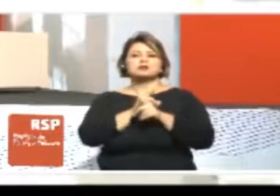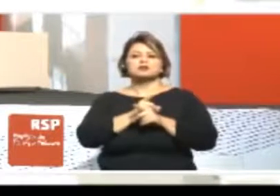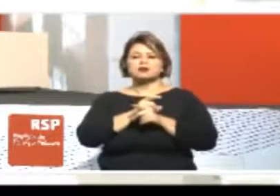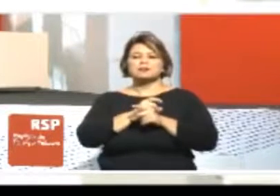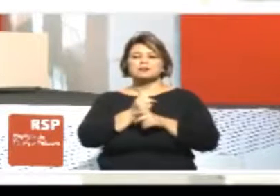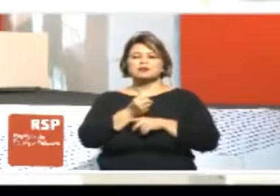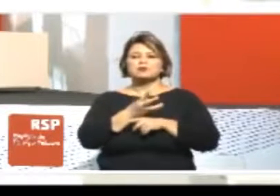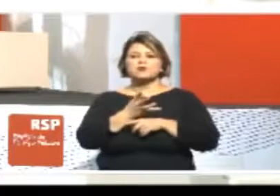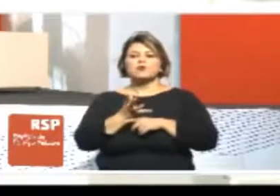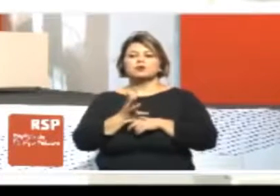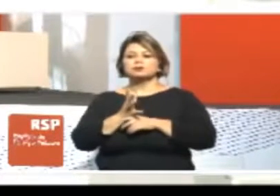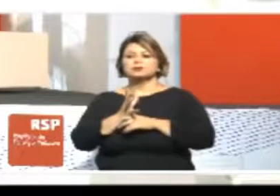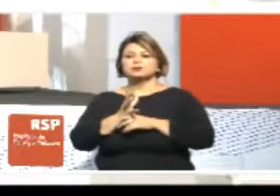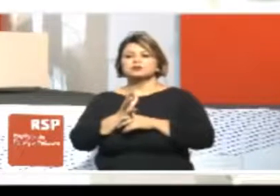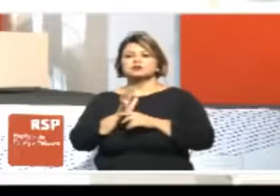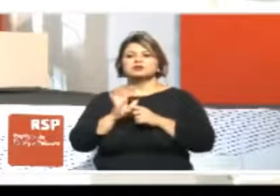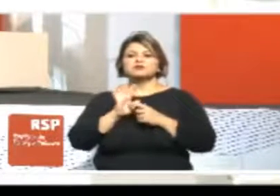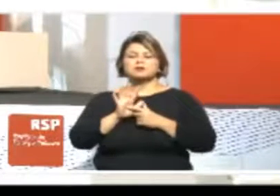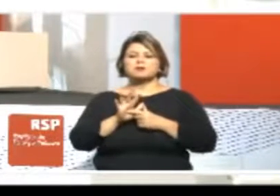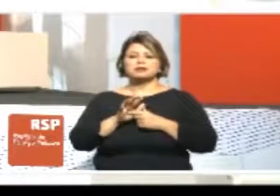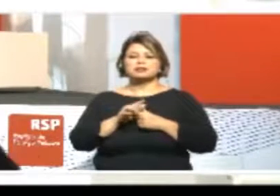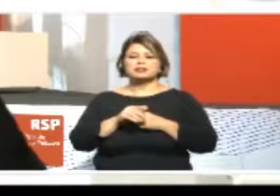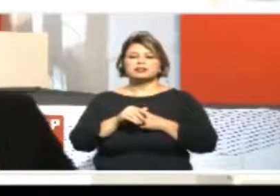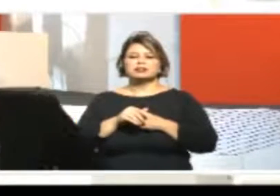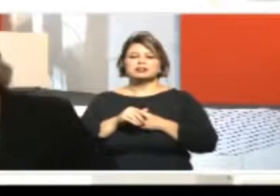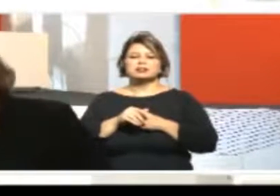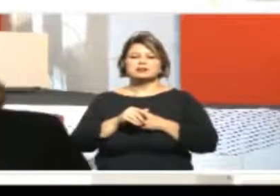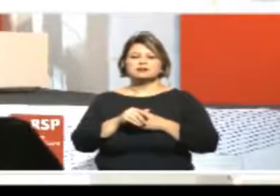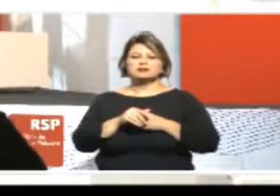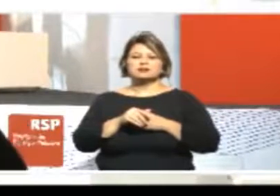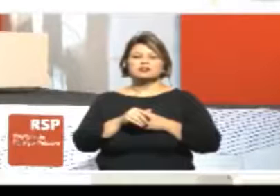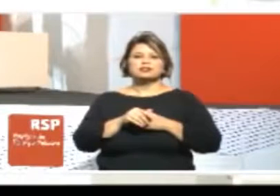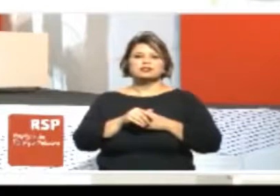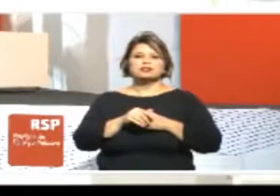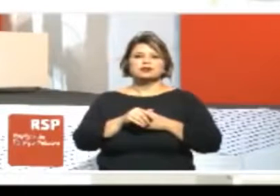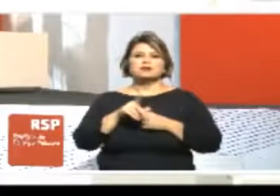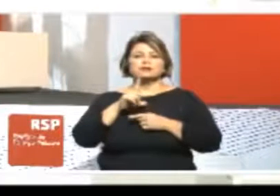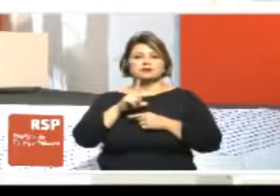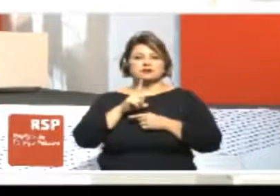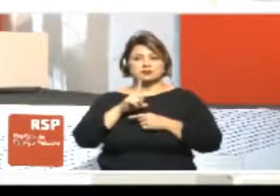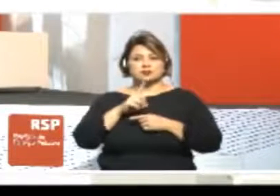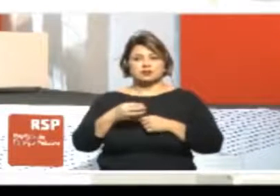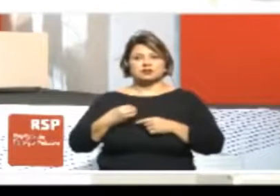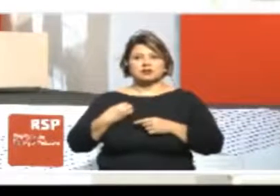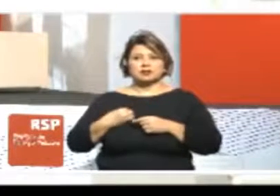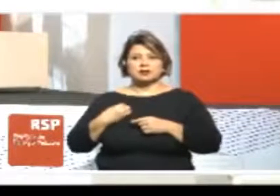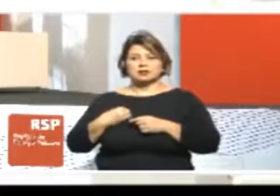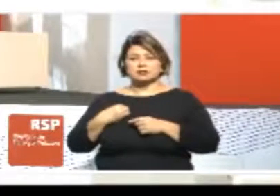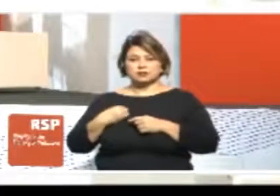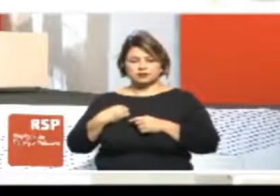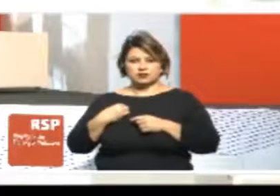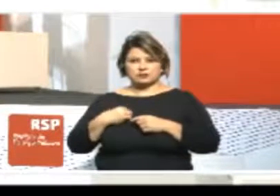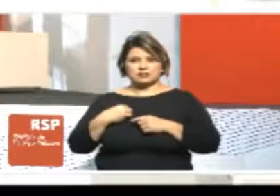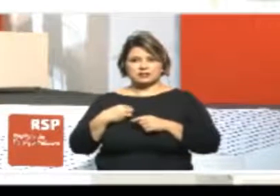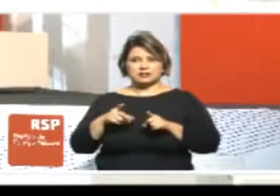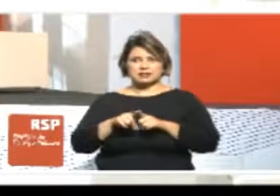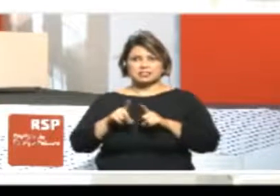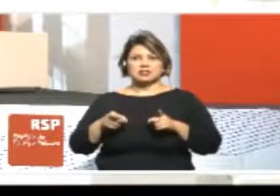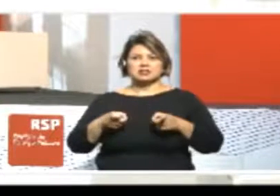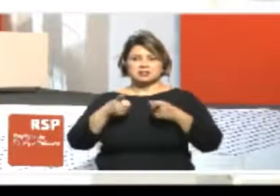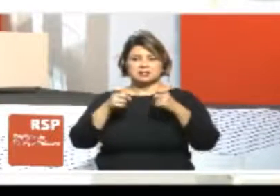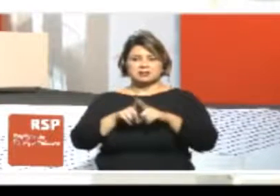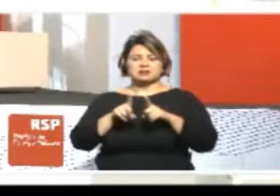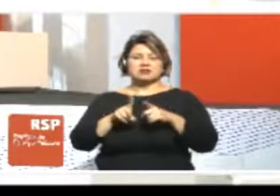¿Qué quiere decir? En municipalidades donde hay presencia de guerrillas, no importa la experiencia que tenga